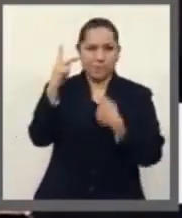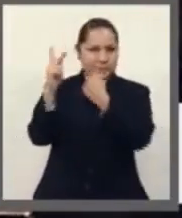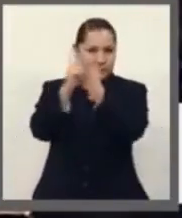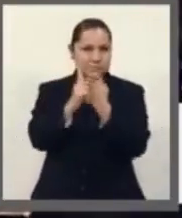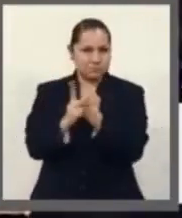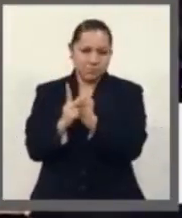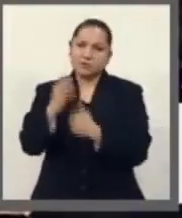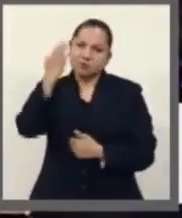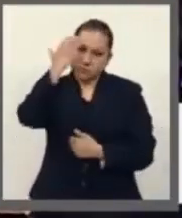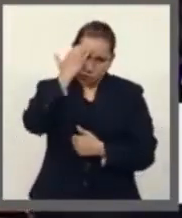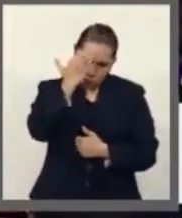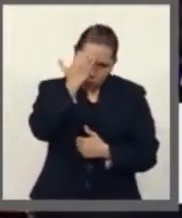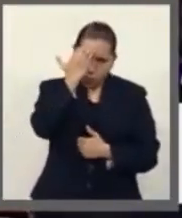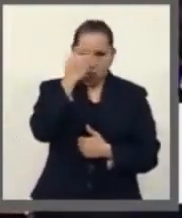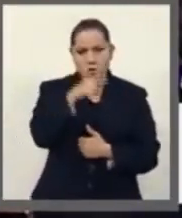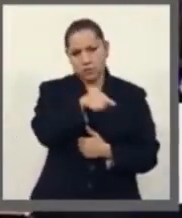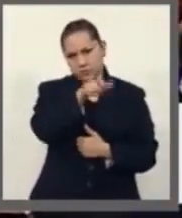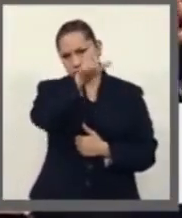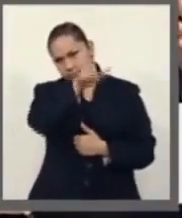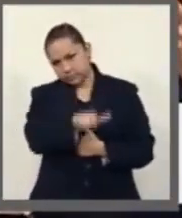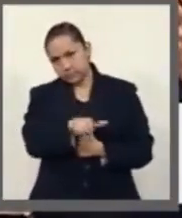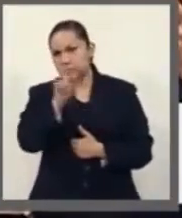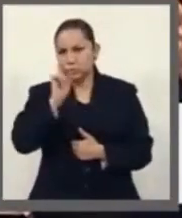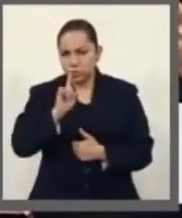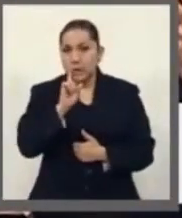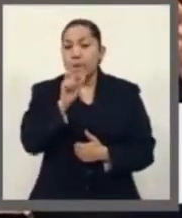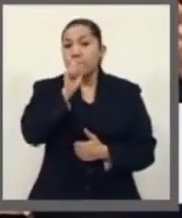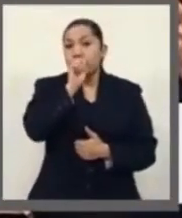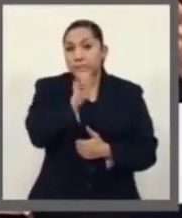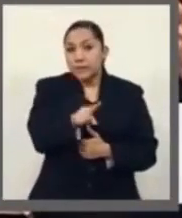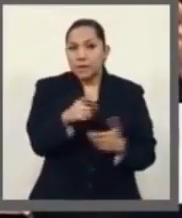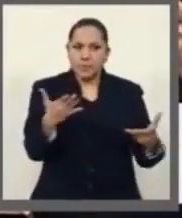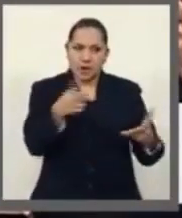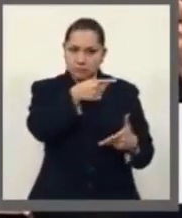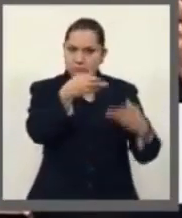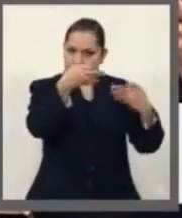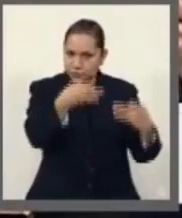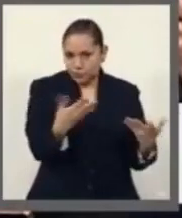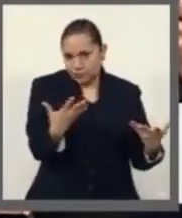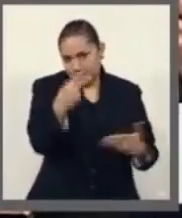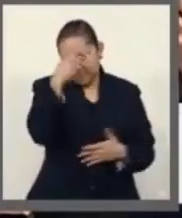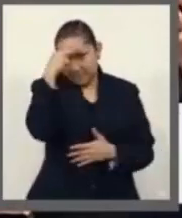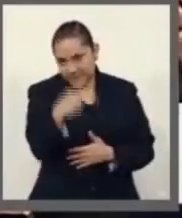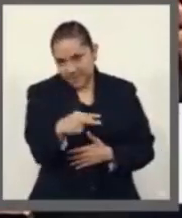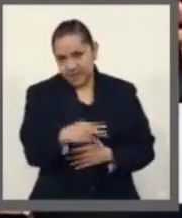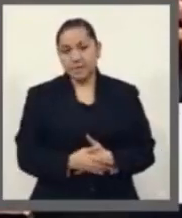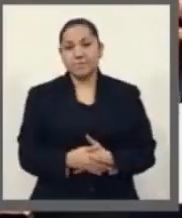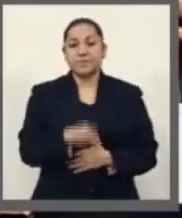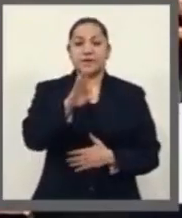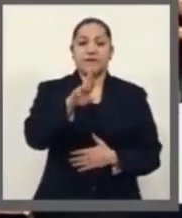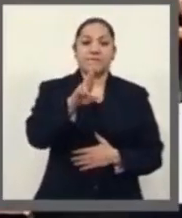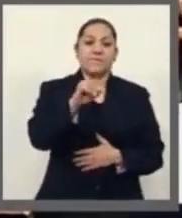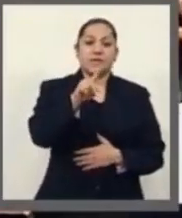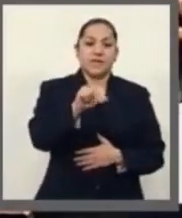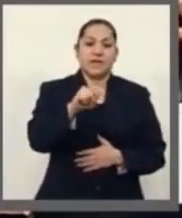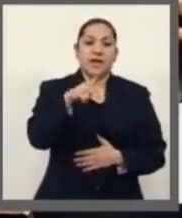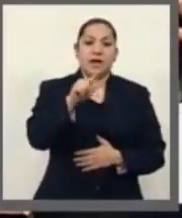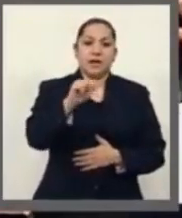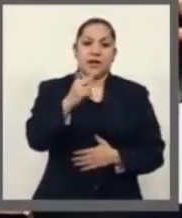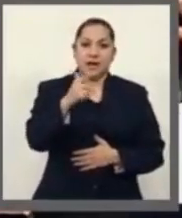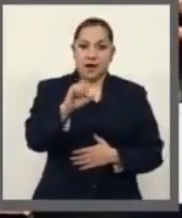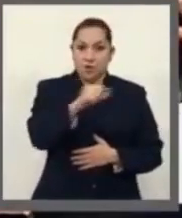con mayor reconocimiento en el mundo y desde luego a una mexicana frida kahlo su popularidad en el mundo